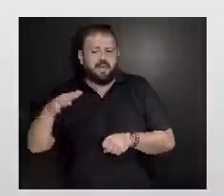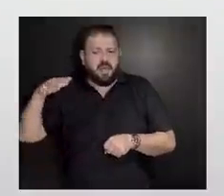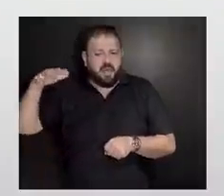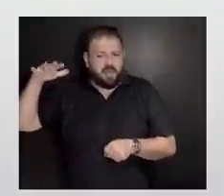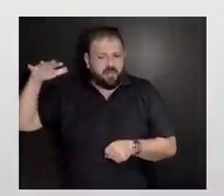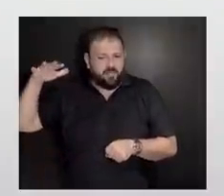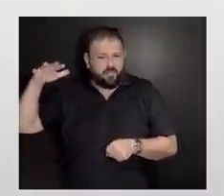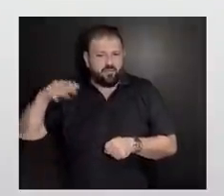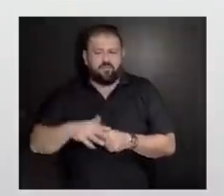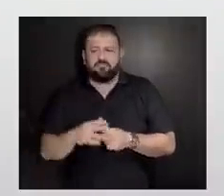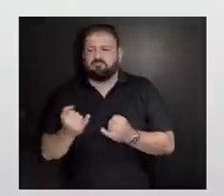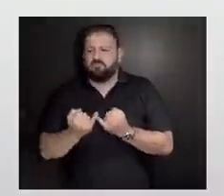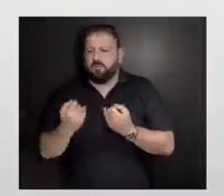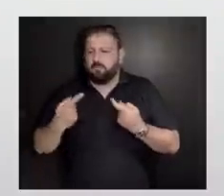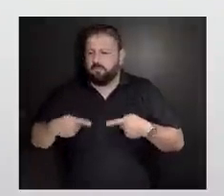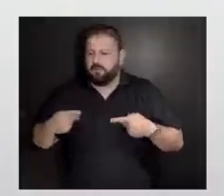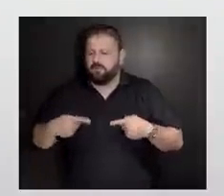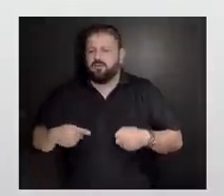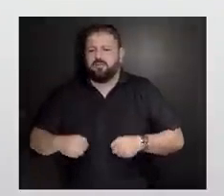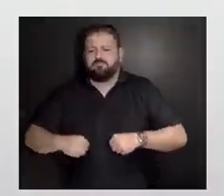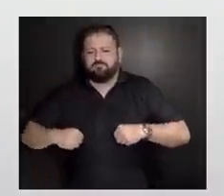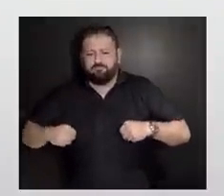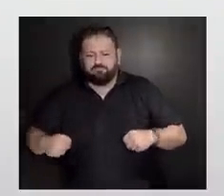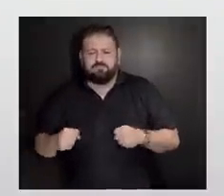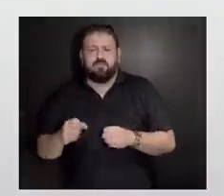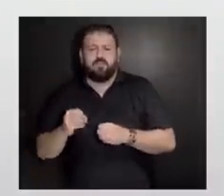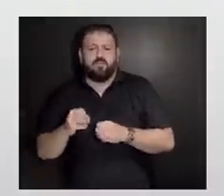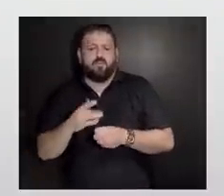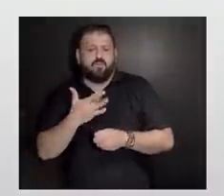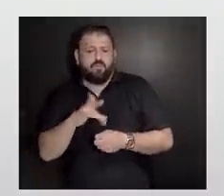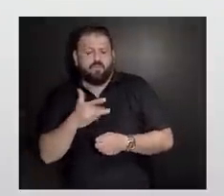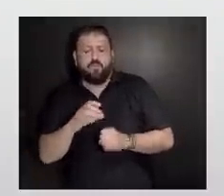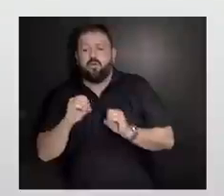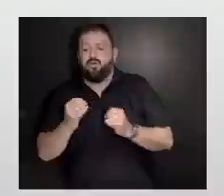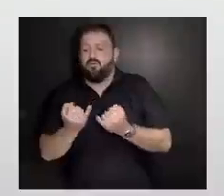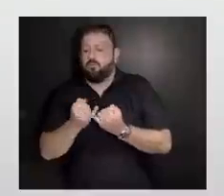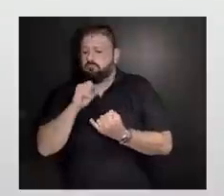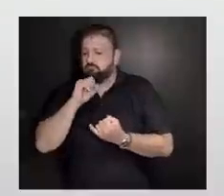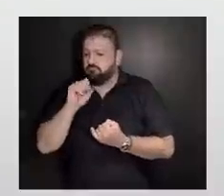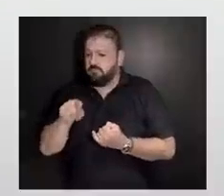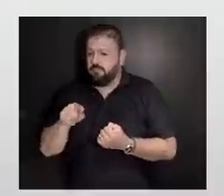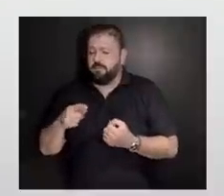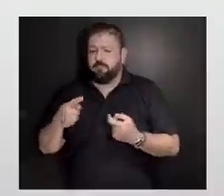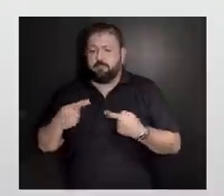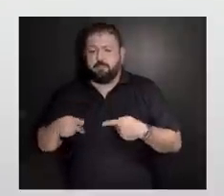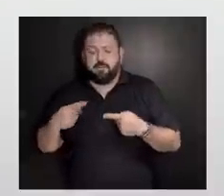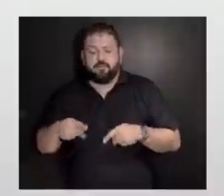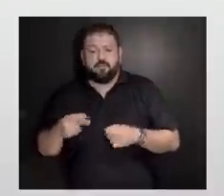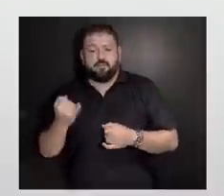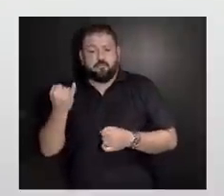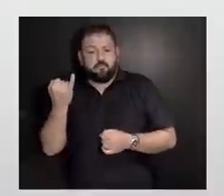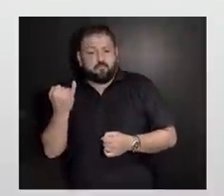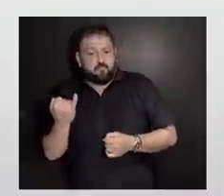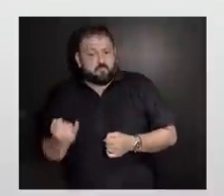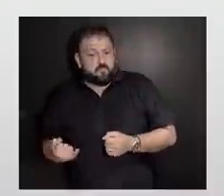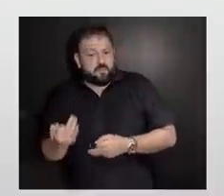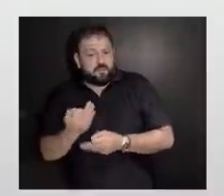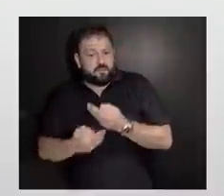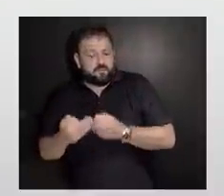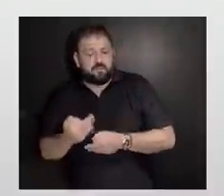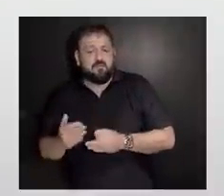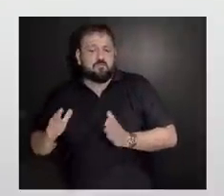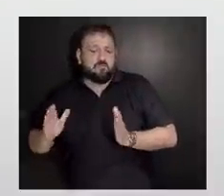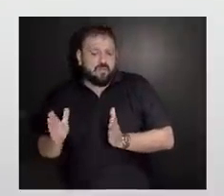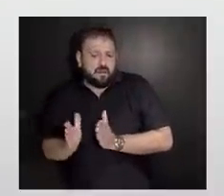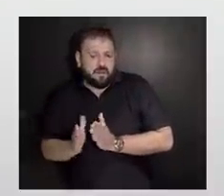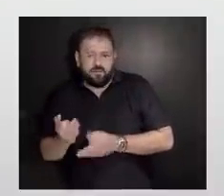eran obesos, sin presencia de dolor, o también personas delgadas, y estos ellos describían pues que a lo mejor no eran